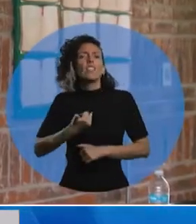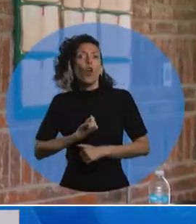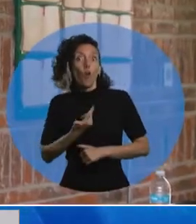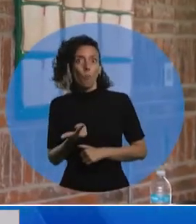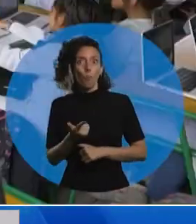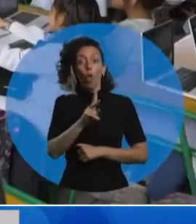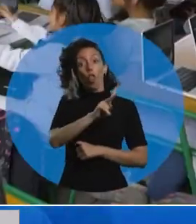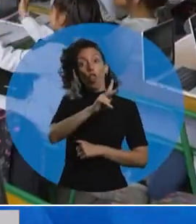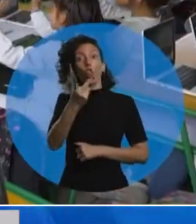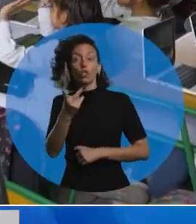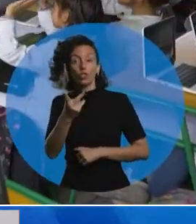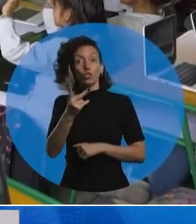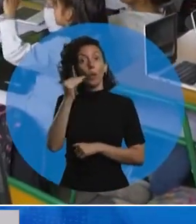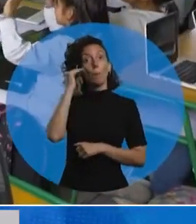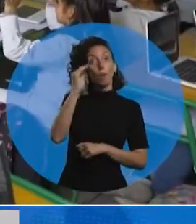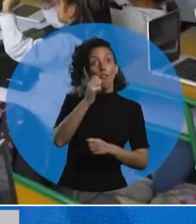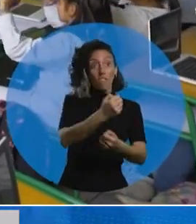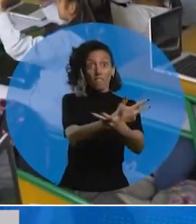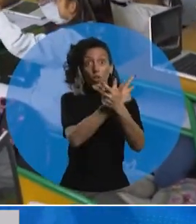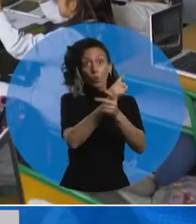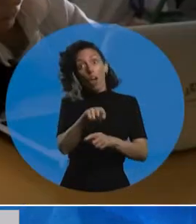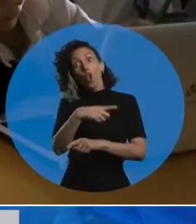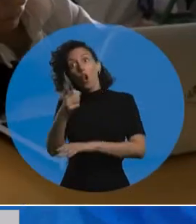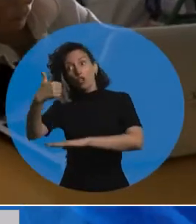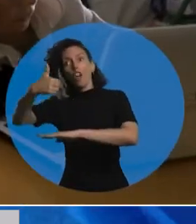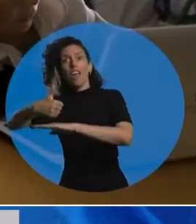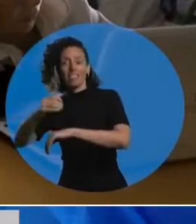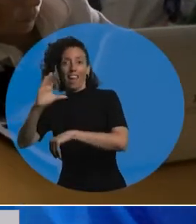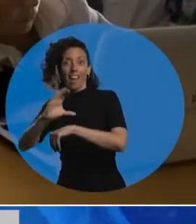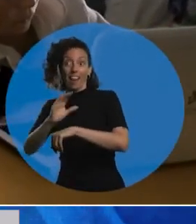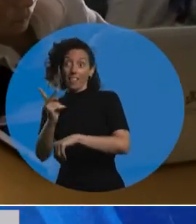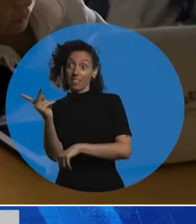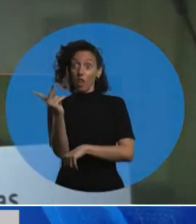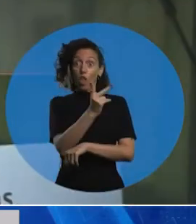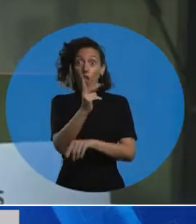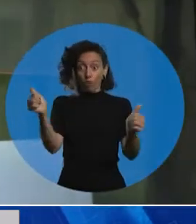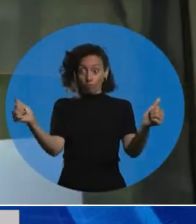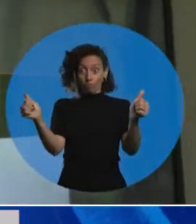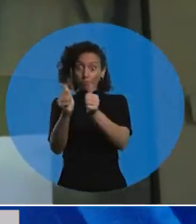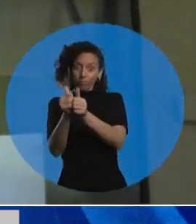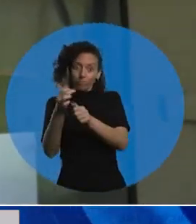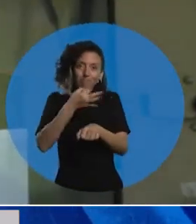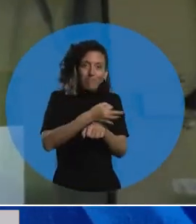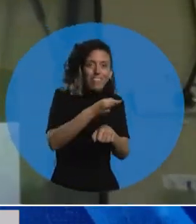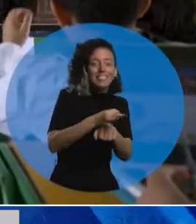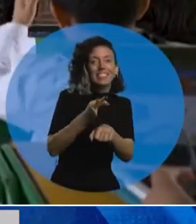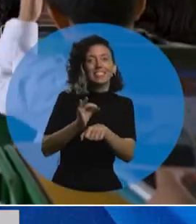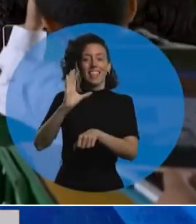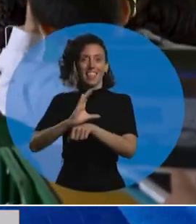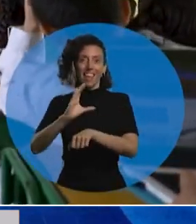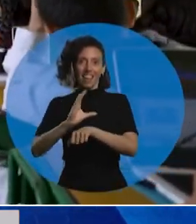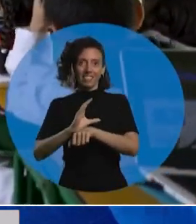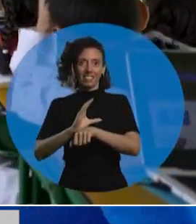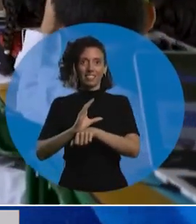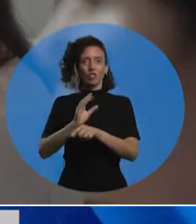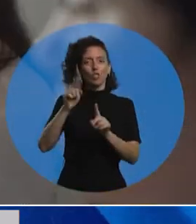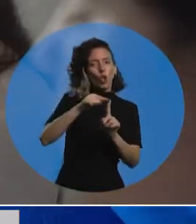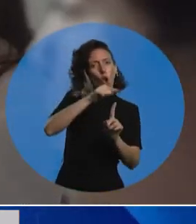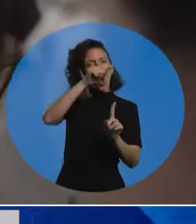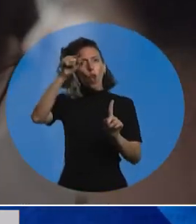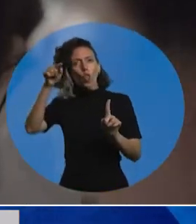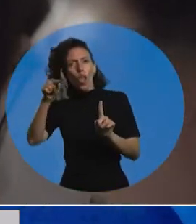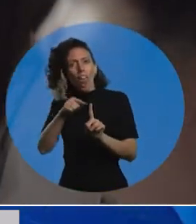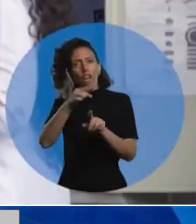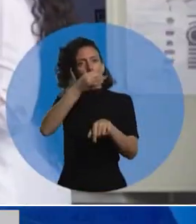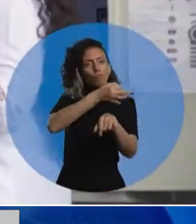despliegue ya previsto. Y en los últimos años fuimos agregando algunas unidades, sobre todo para el nivel 3, o sea, los que están